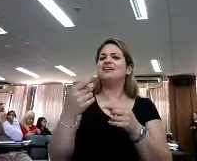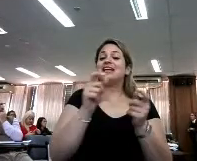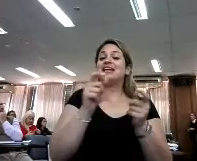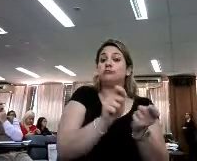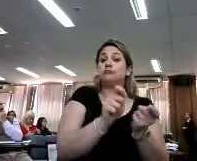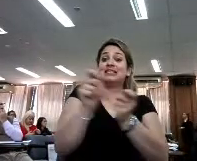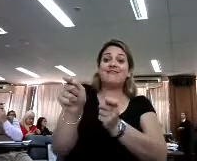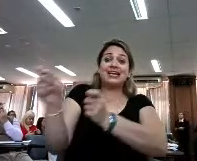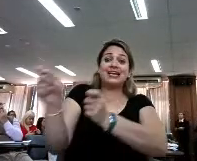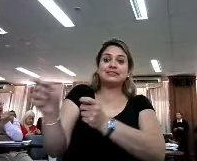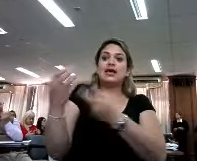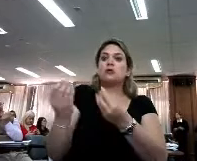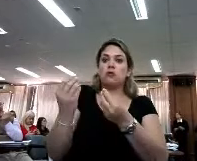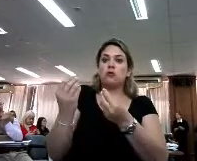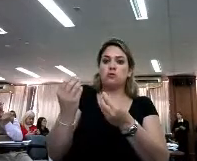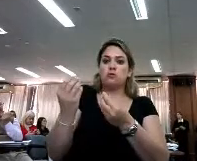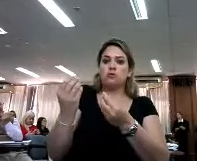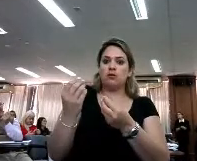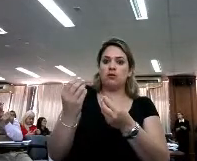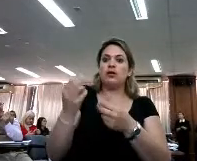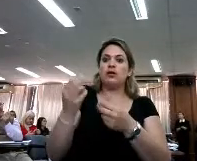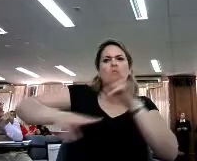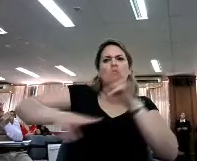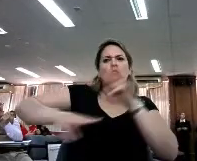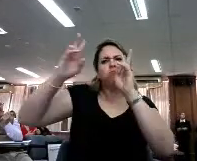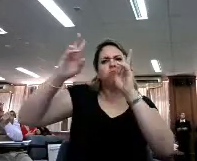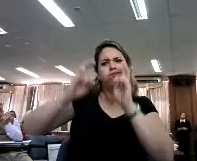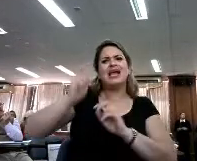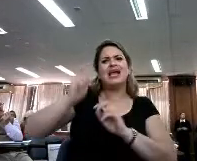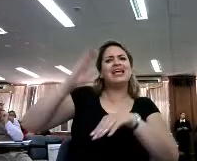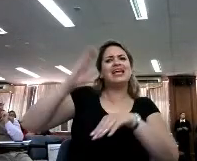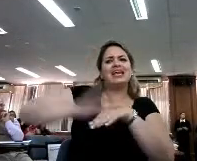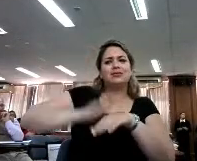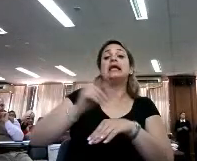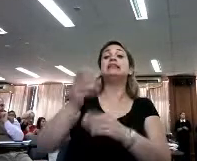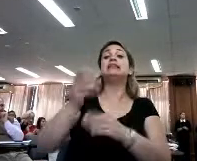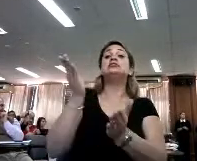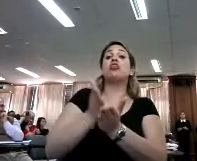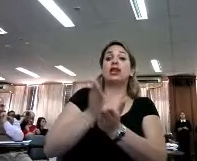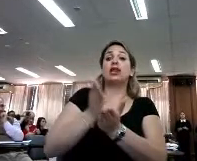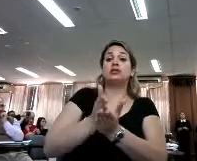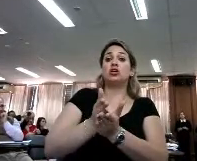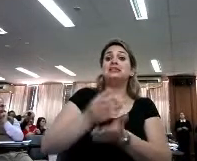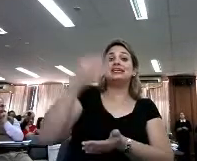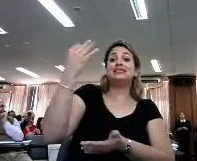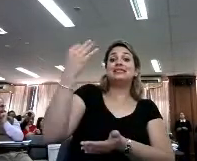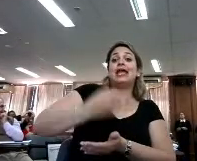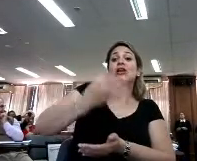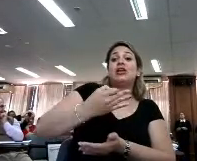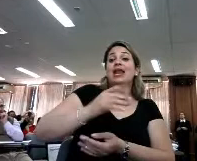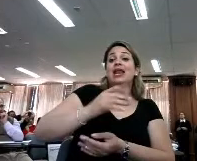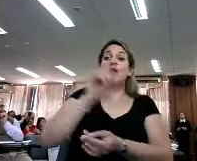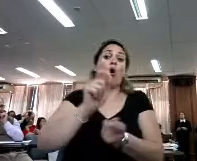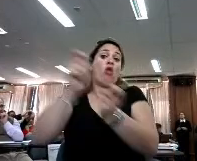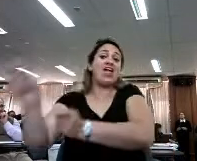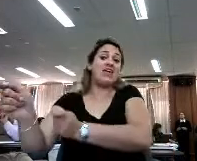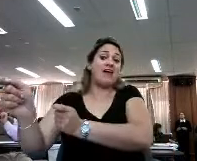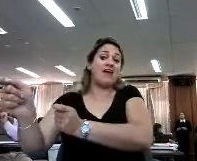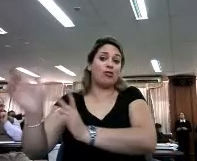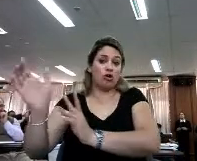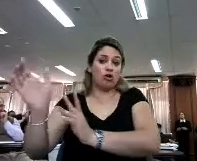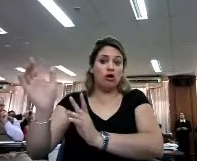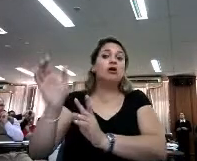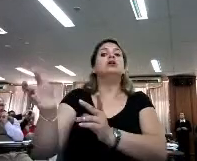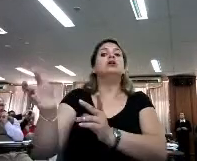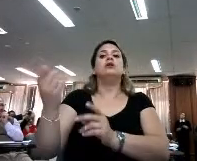para determinar, debes hacer una búsqueda exhaustiva de quién es el titular de esos derechos, si es el originario o si es el derivado, si es la editorial, y si no pasa